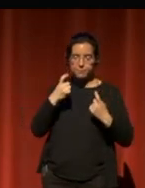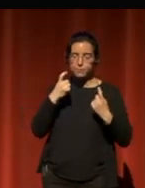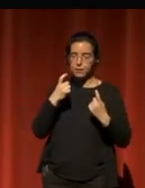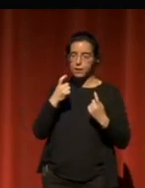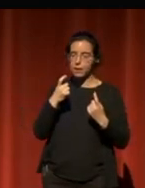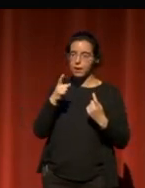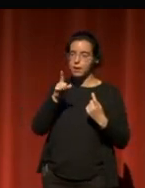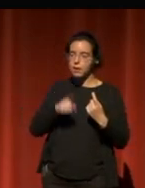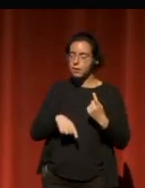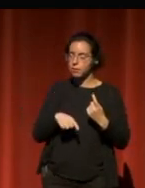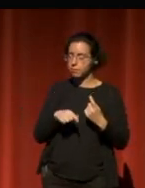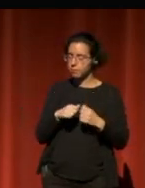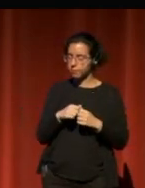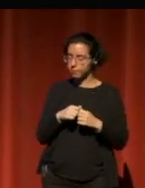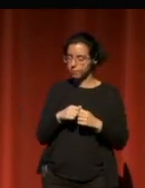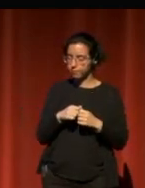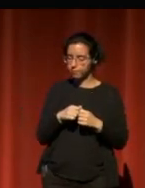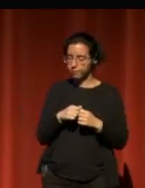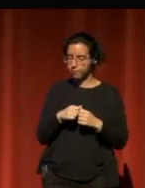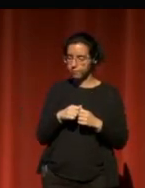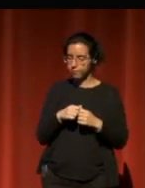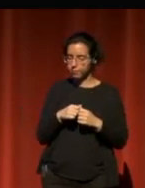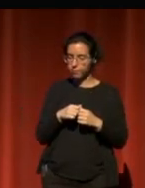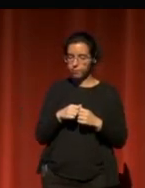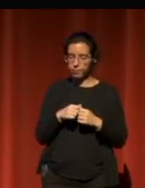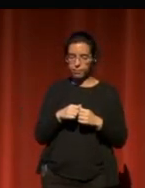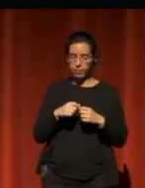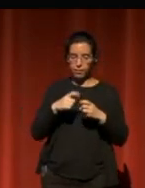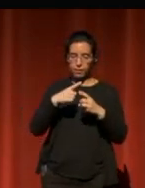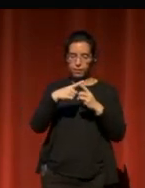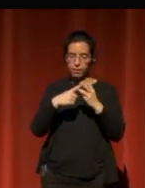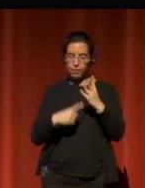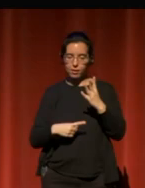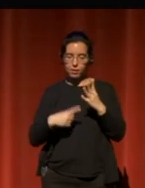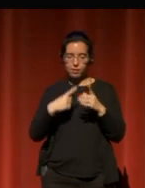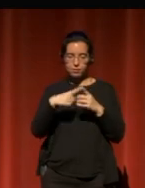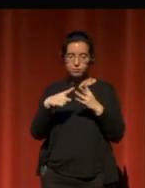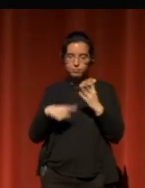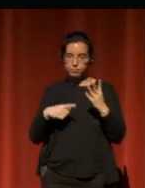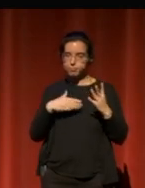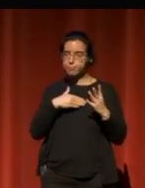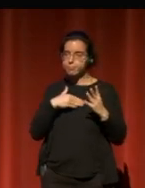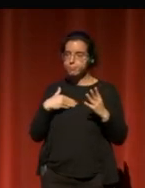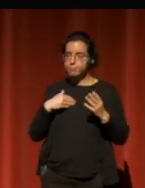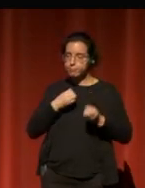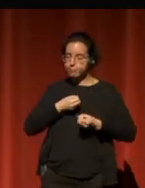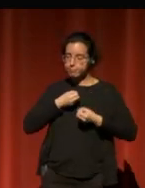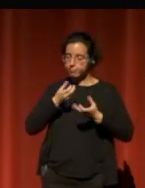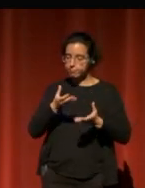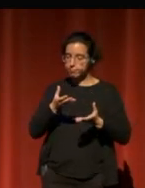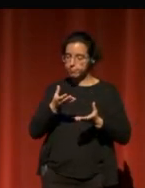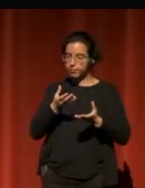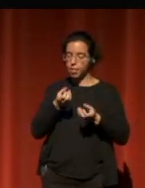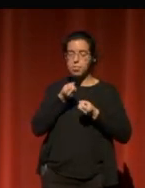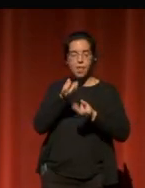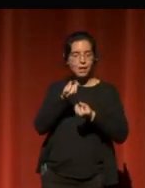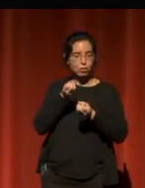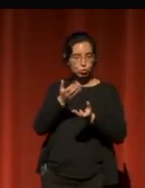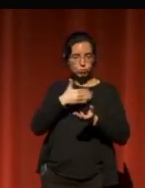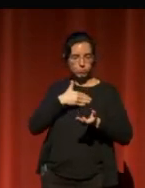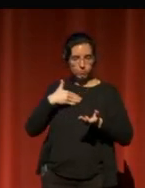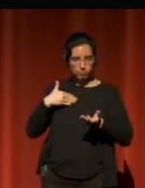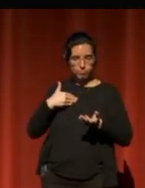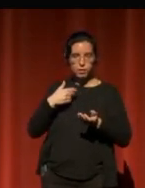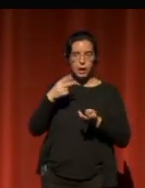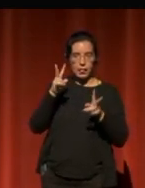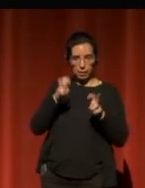datos que marquen, lo ha hecho fantásticamente bien Óscar, pero 3-4 datos que creo que son tan